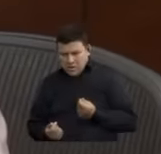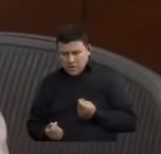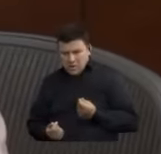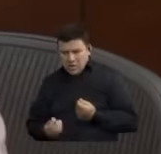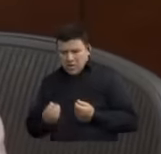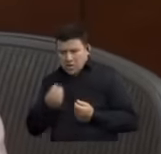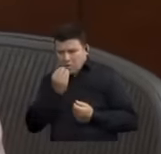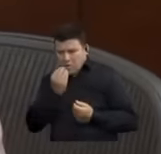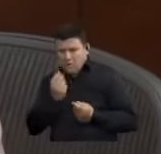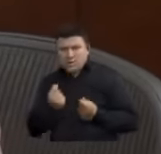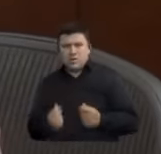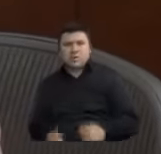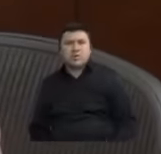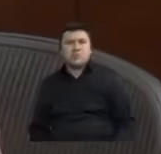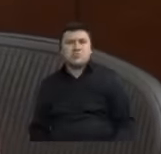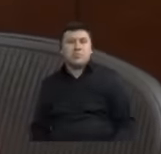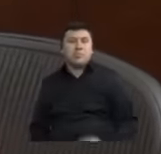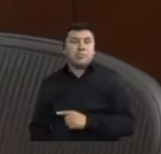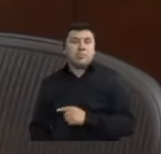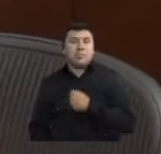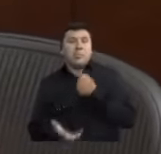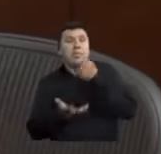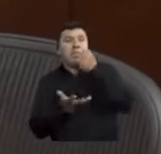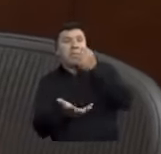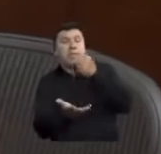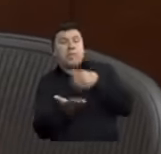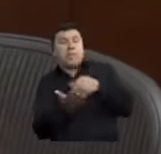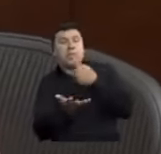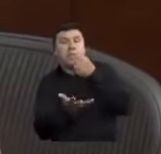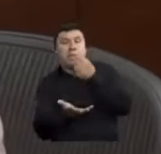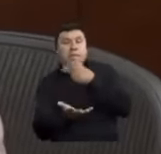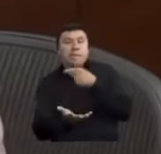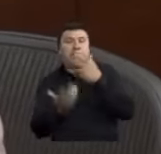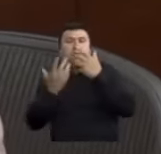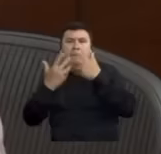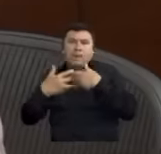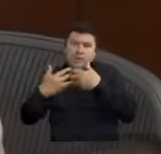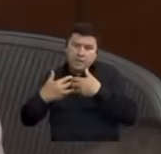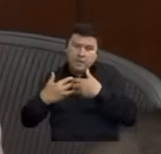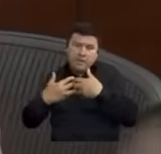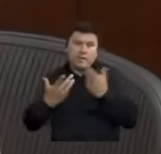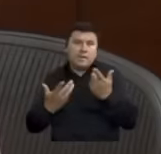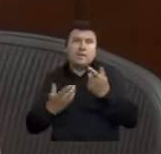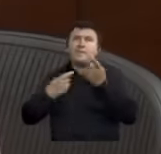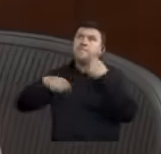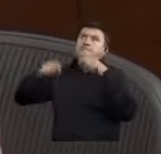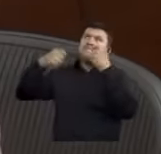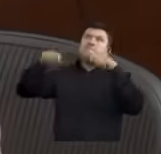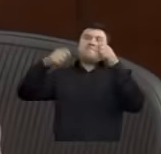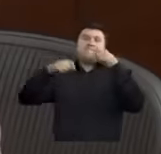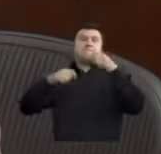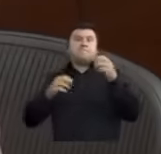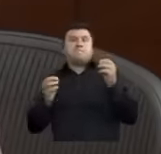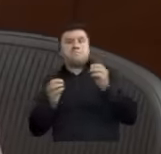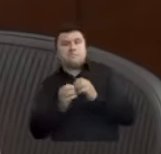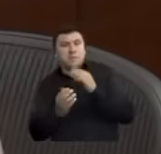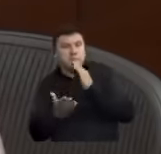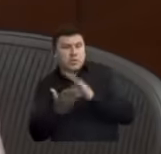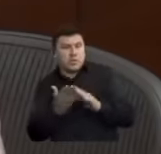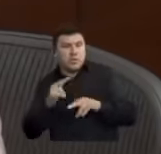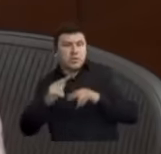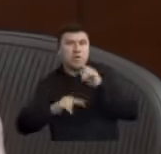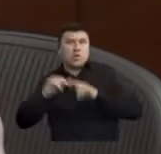para comer. Mientras que la inversión extranjera, la industria y las exportaciones, más las licencias